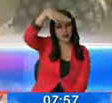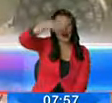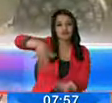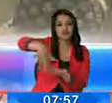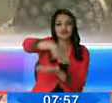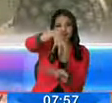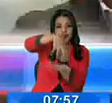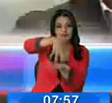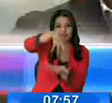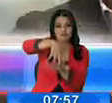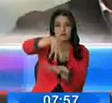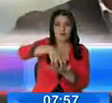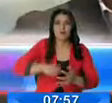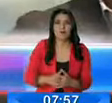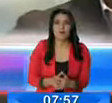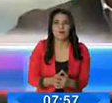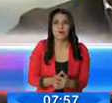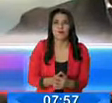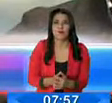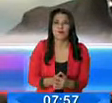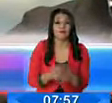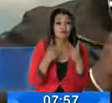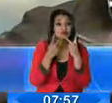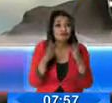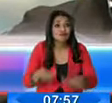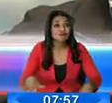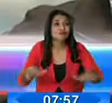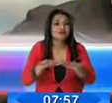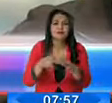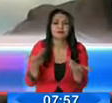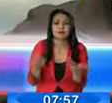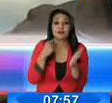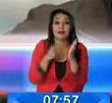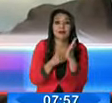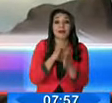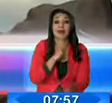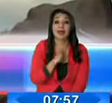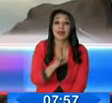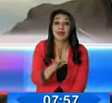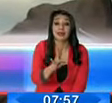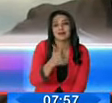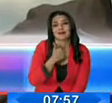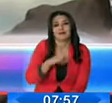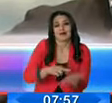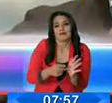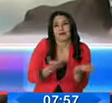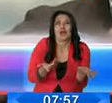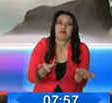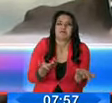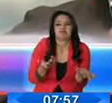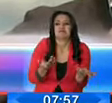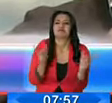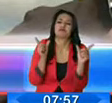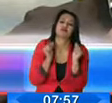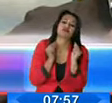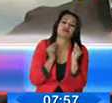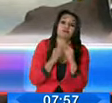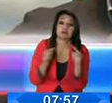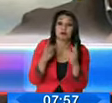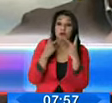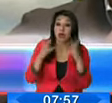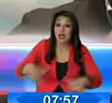en Cayambe. Un pueblo que no tiene leyendas está dormido, pero un pueblo que no tiene mitos